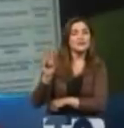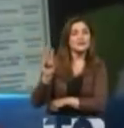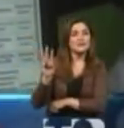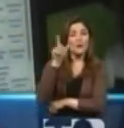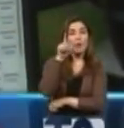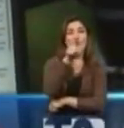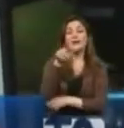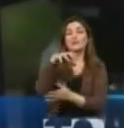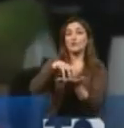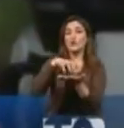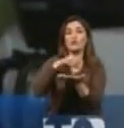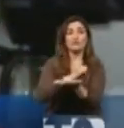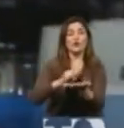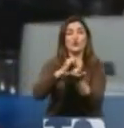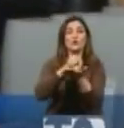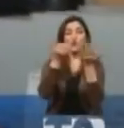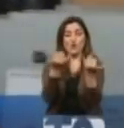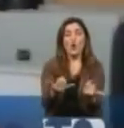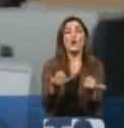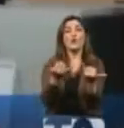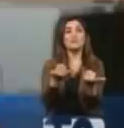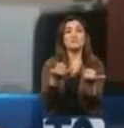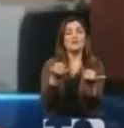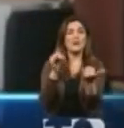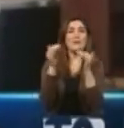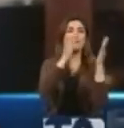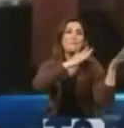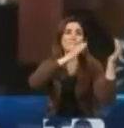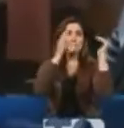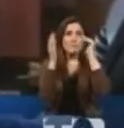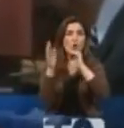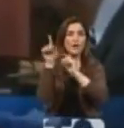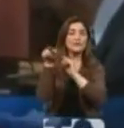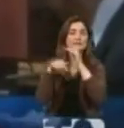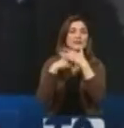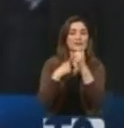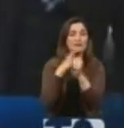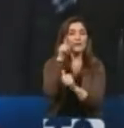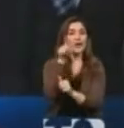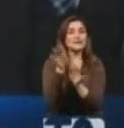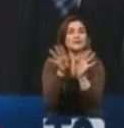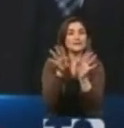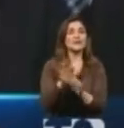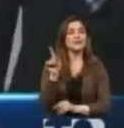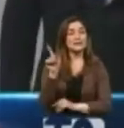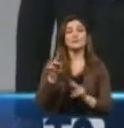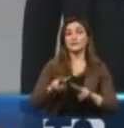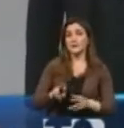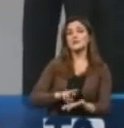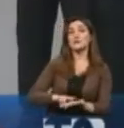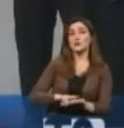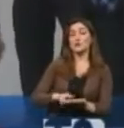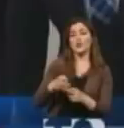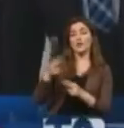Fiscalía Provincial de Imbabura y ahora se convierte momentáneamente en el fiscal general. Rea se reunió también con el